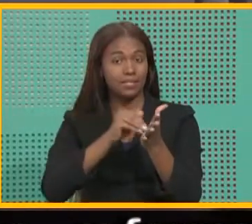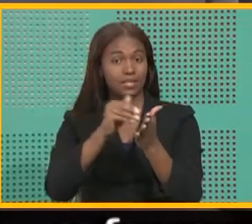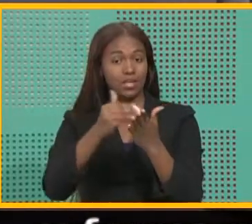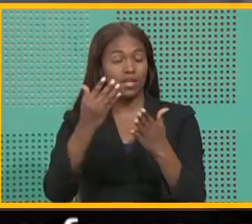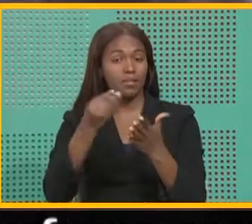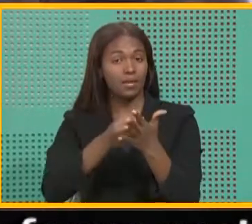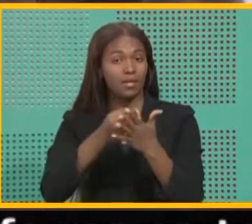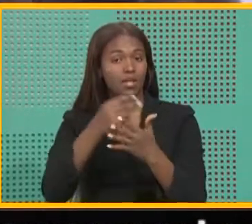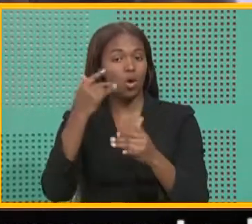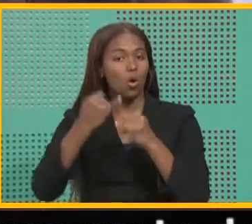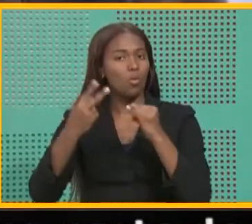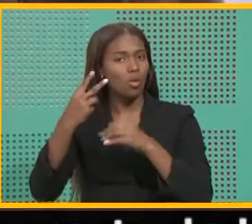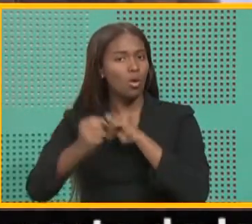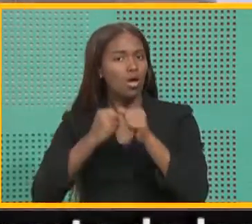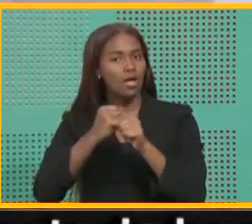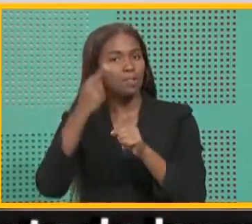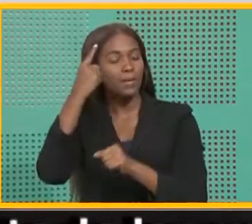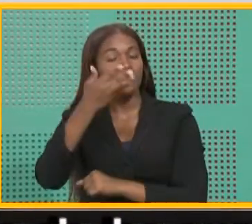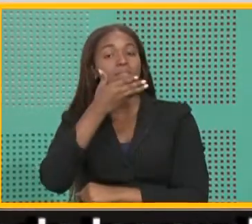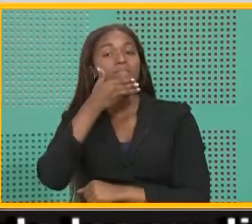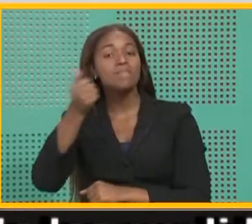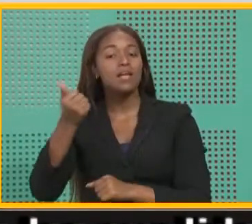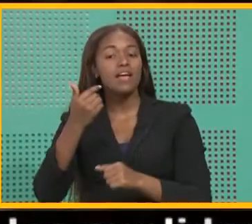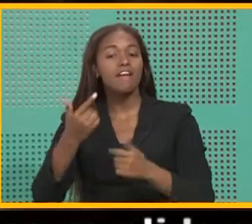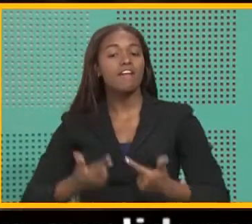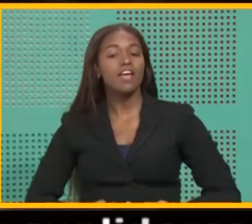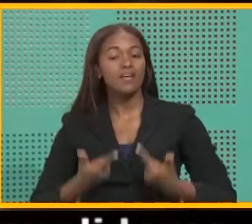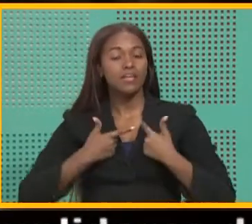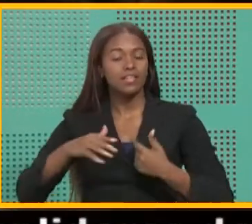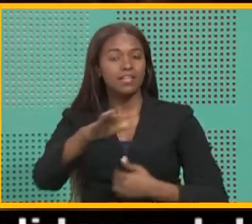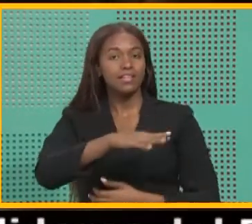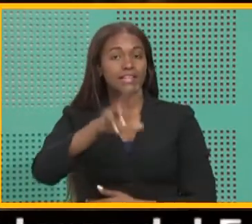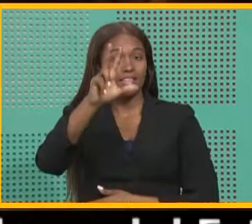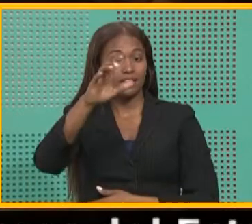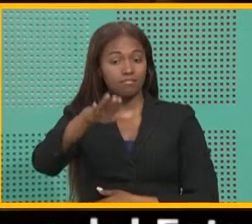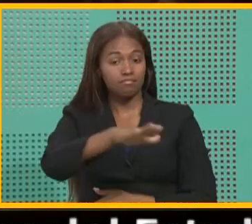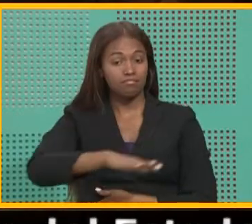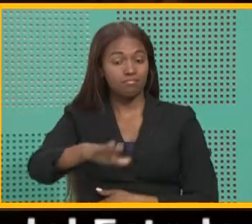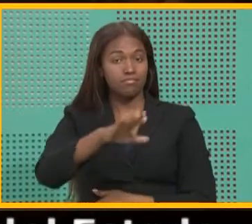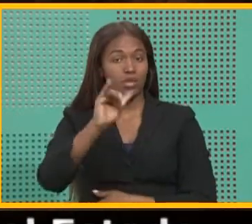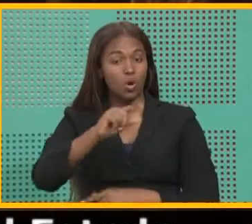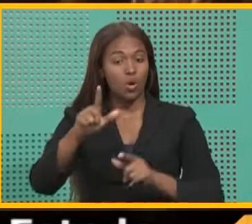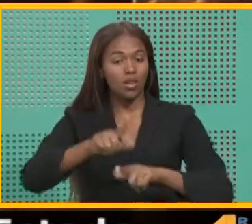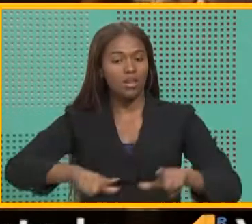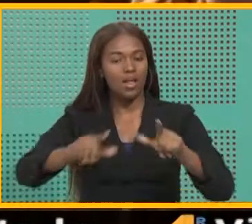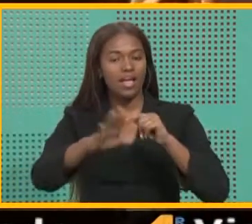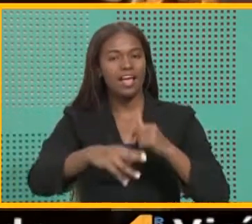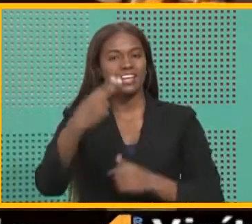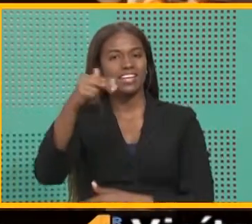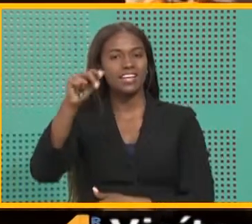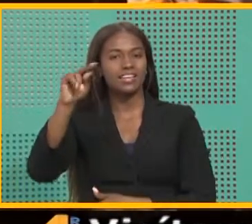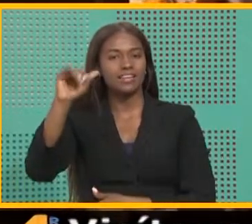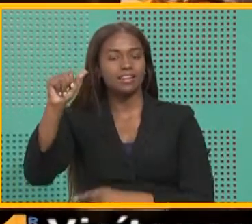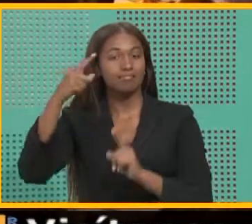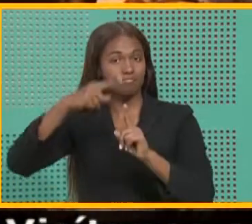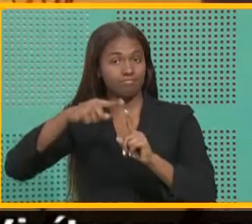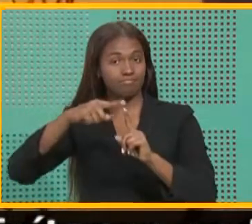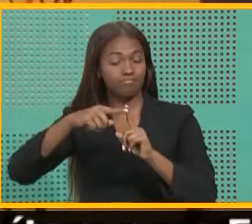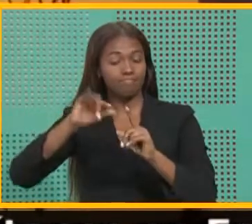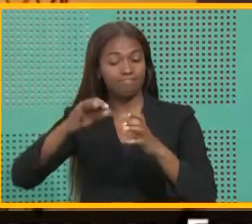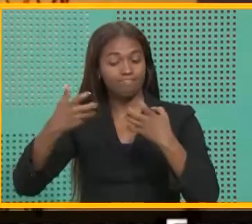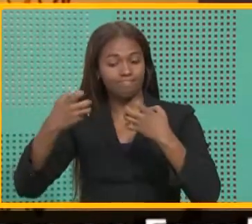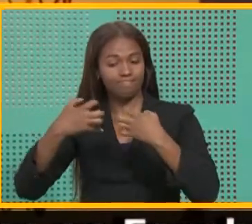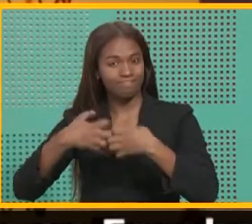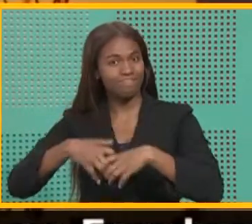2 años para mejorar la calidad de vida de los residentes de unas 30 comunidades y sectores de Jaina y San Cristóbal. La empresa